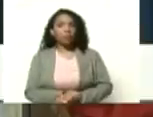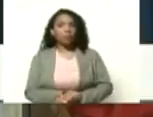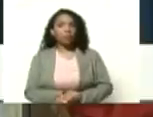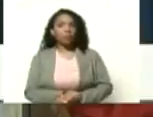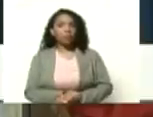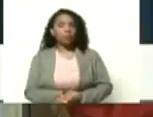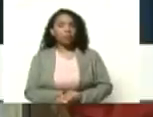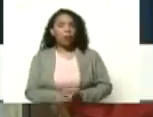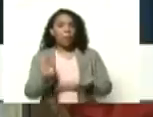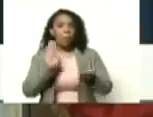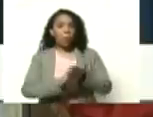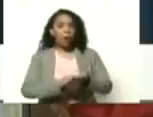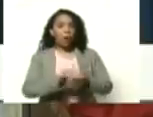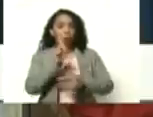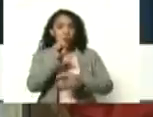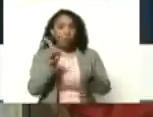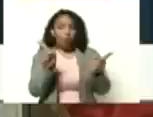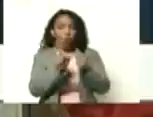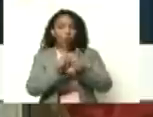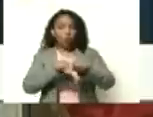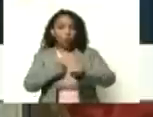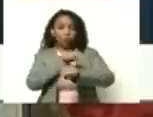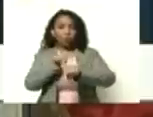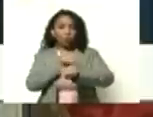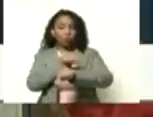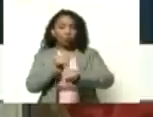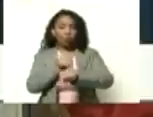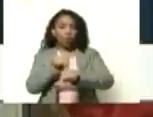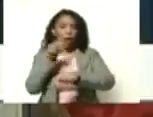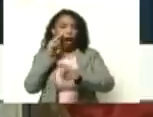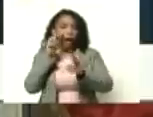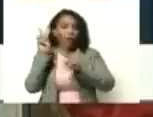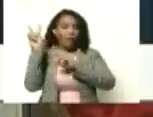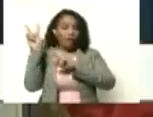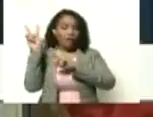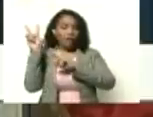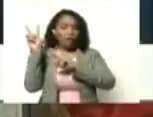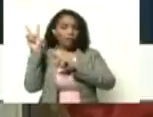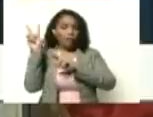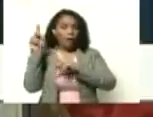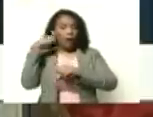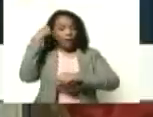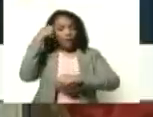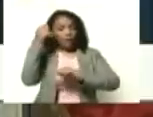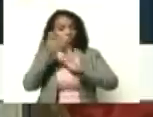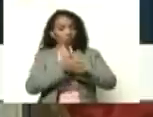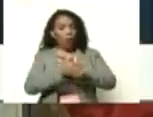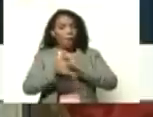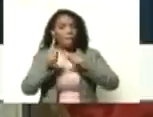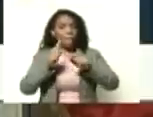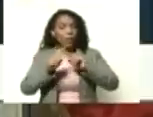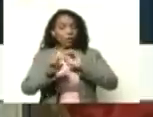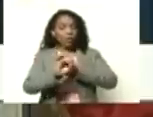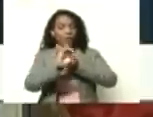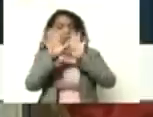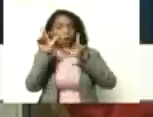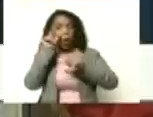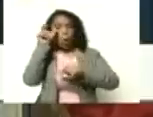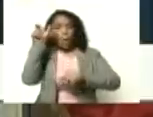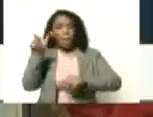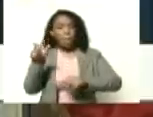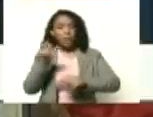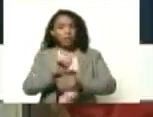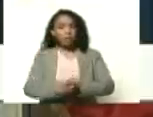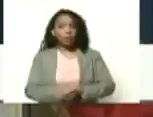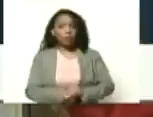pasemos en unos en unos segundos a ver el vídeo pero la relación de glenn castellano